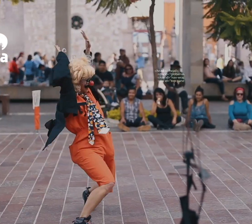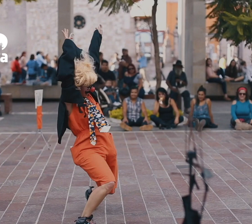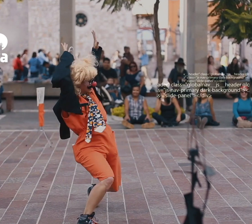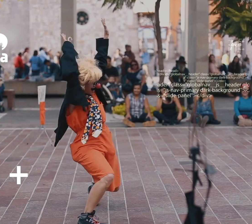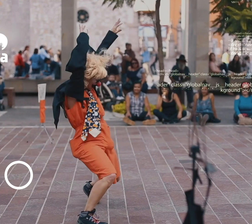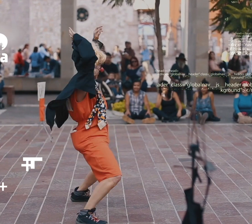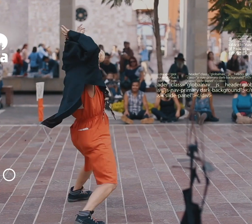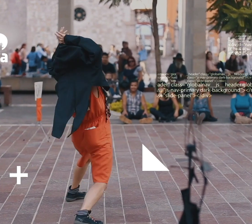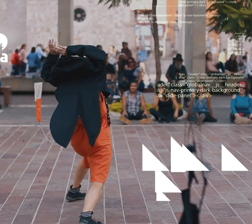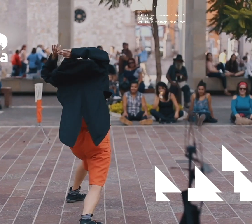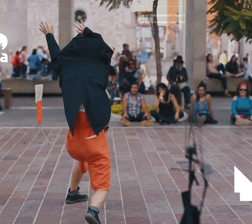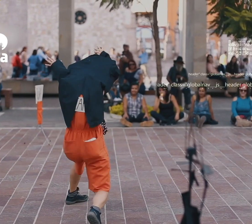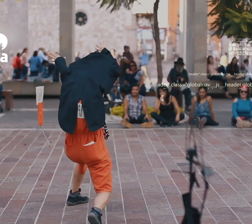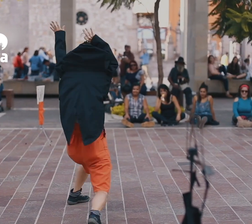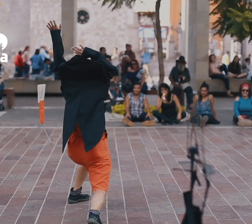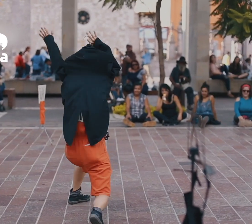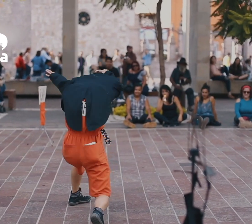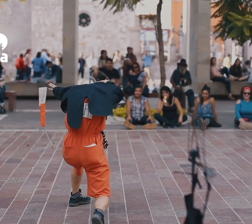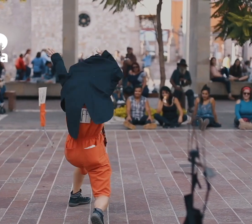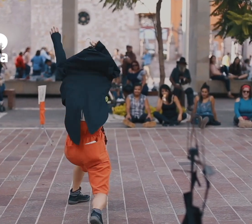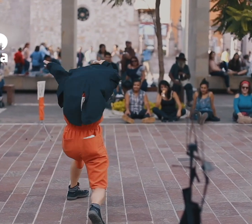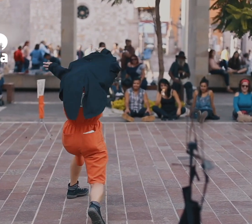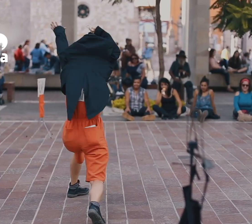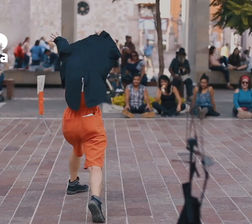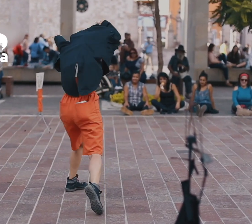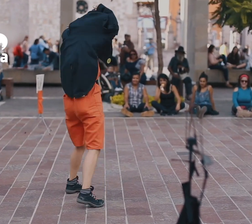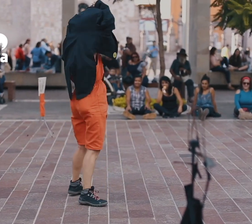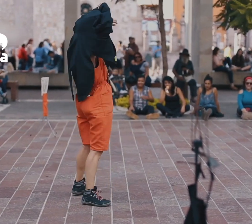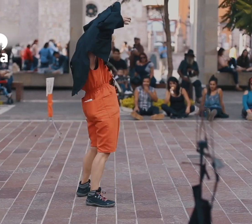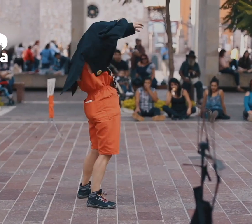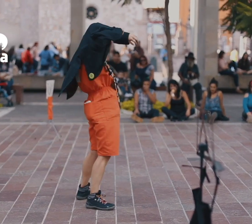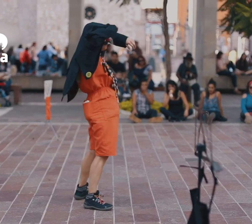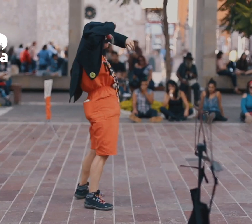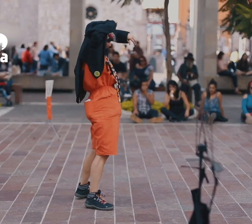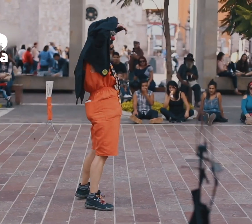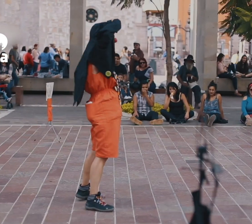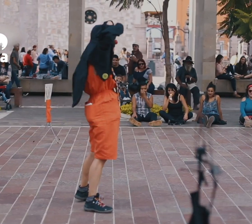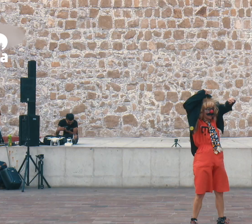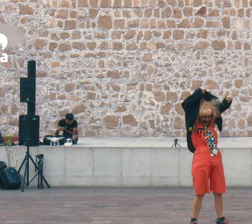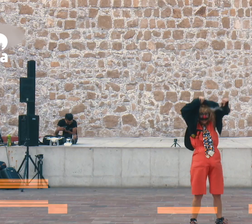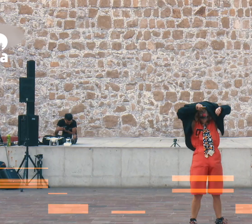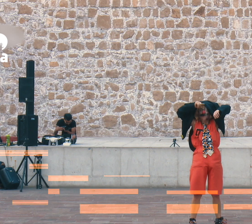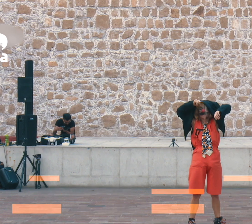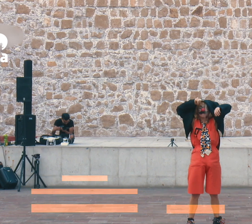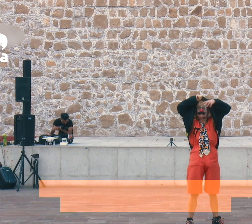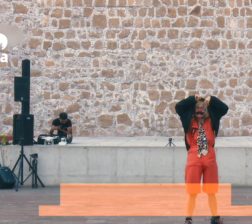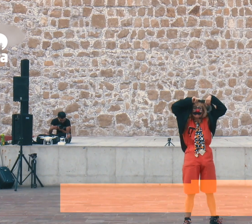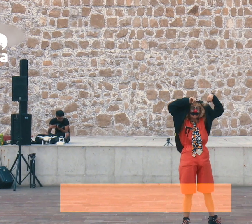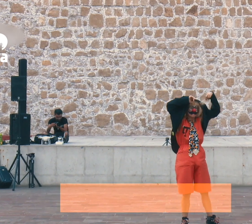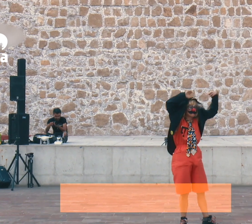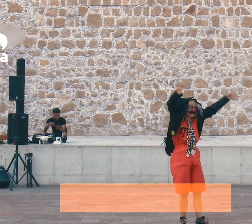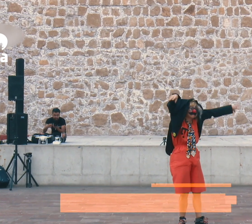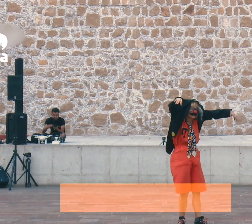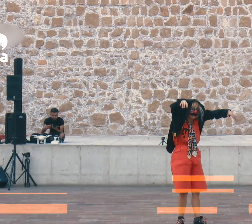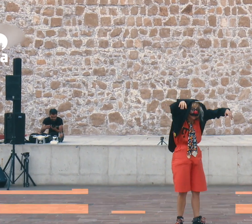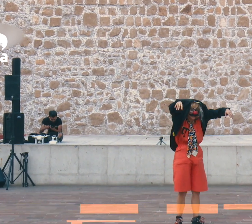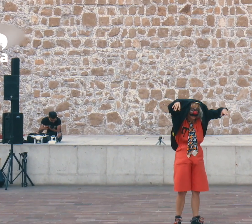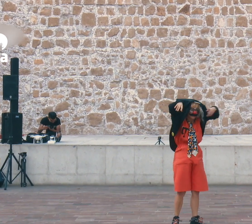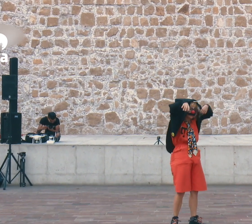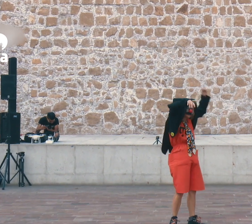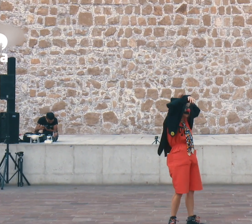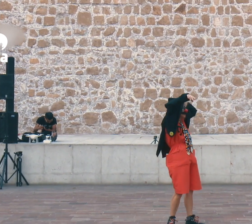convida todos estos recursos teatrales a la máscara, esto sí es más o menos se desarrolla dentro del siglo XX,